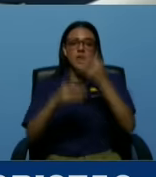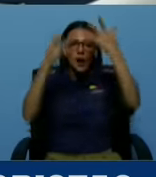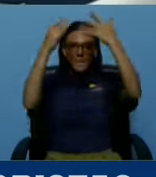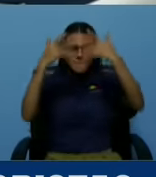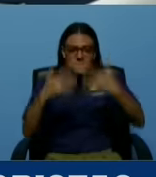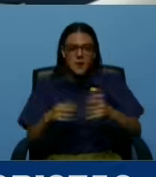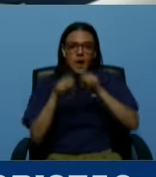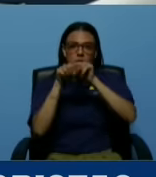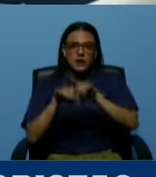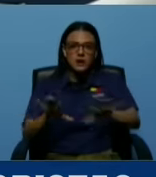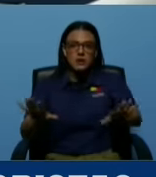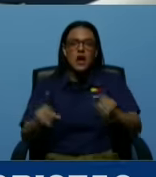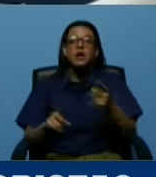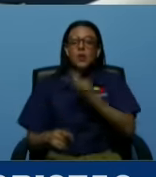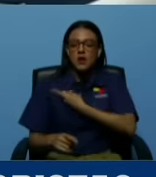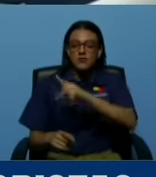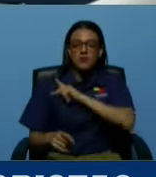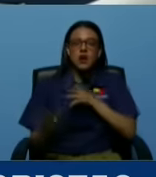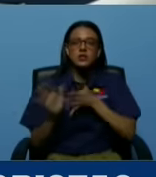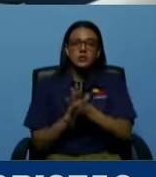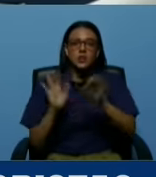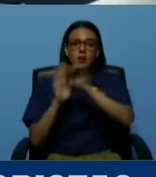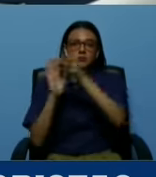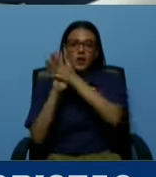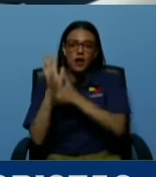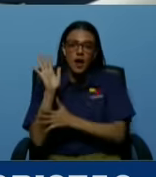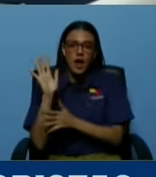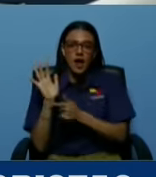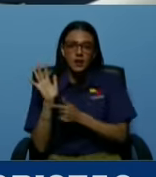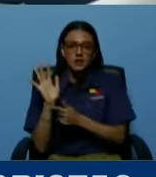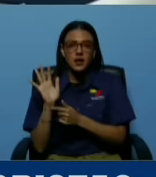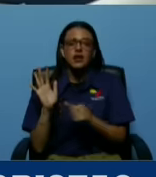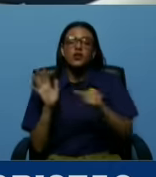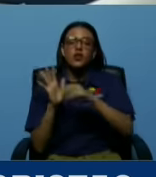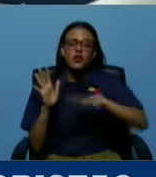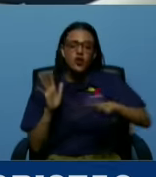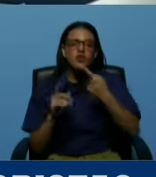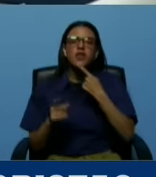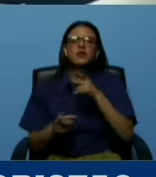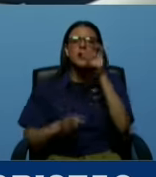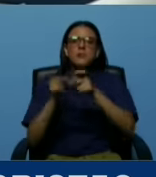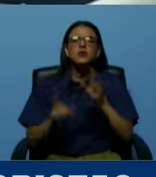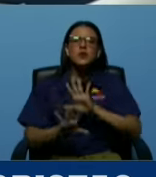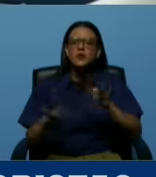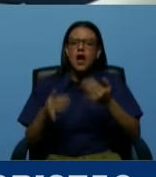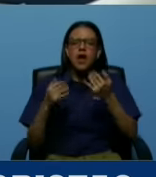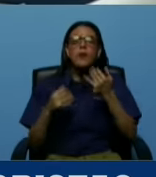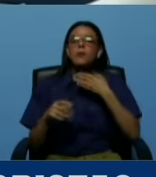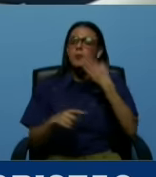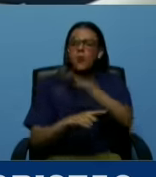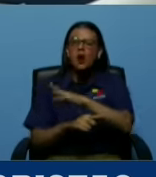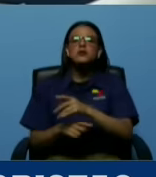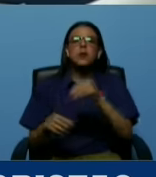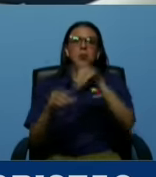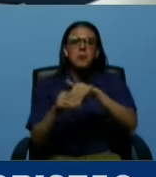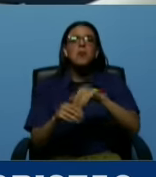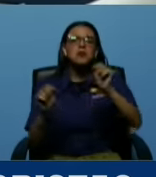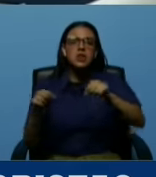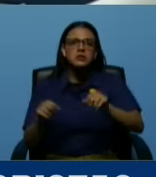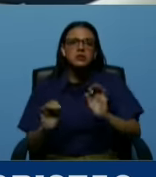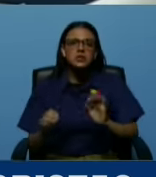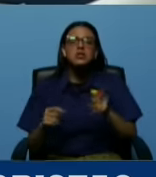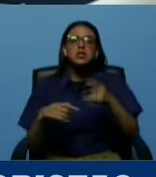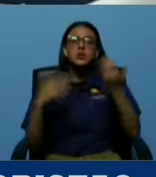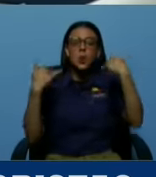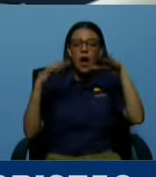con falsificación de actas donde ponen a votar muertos, donde alguien que votó, supóngase usted, por un